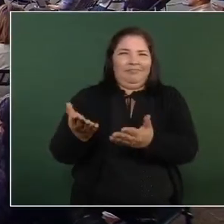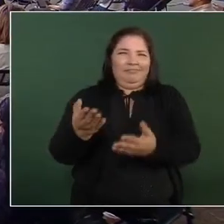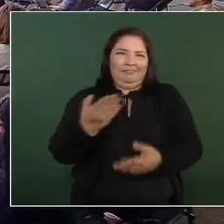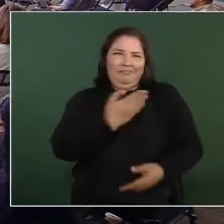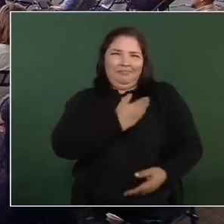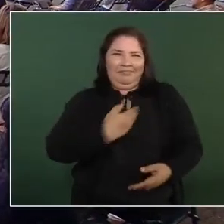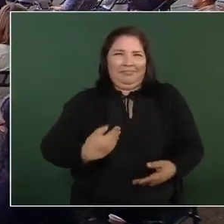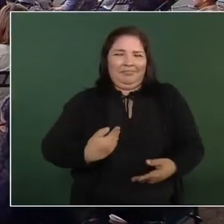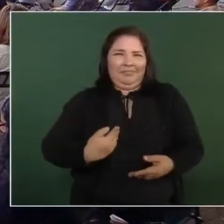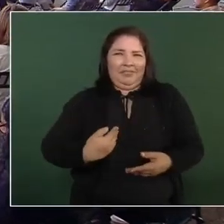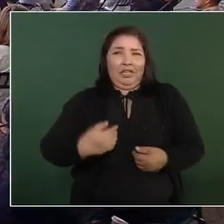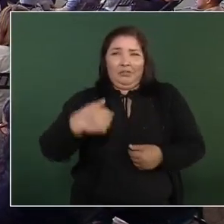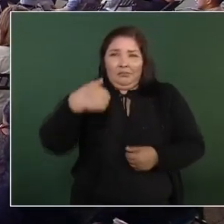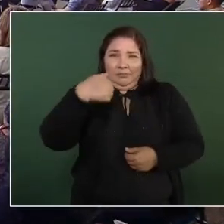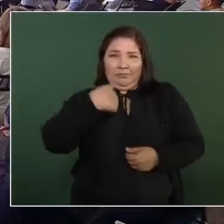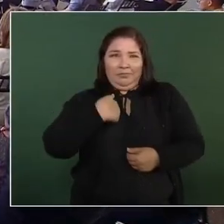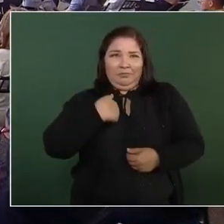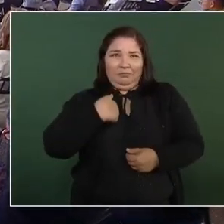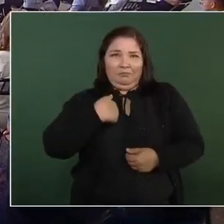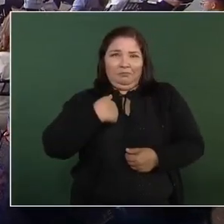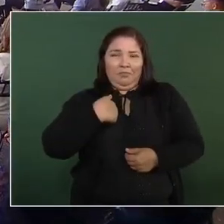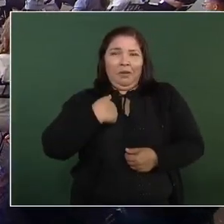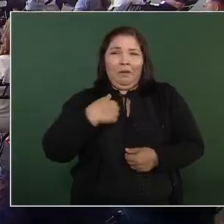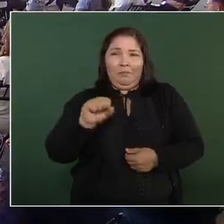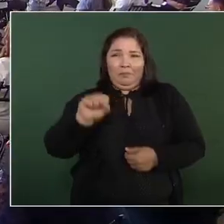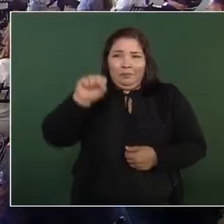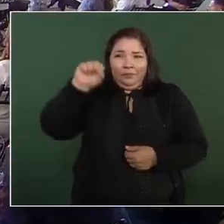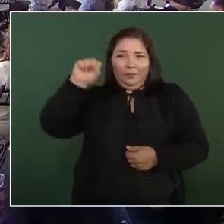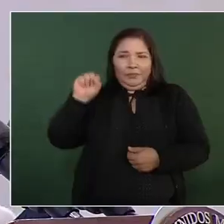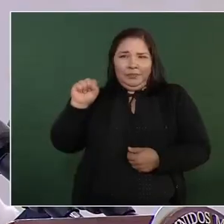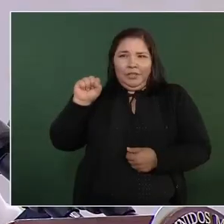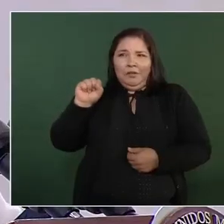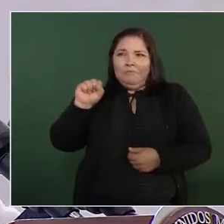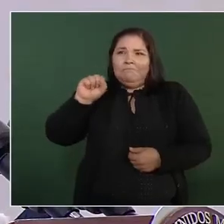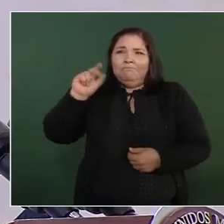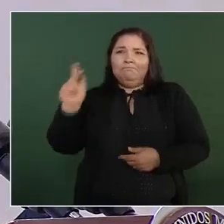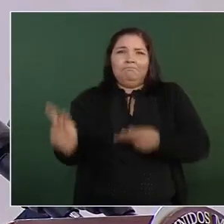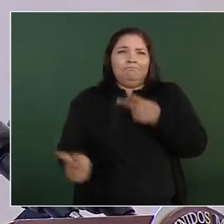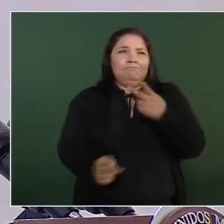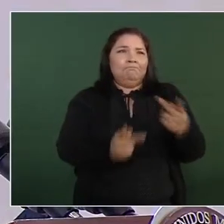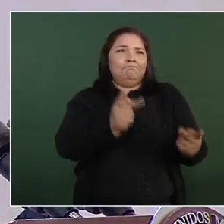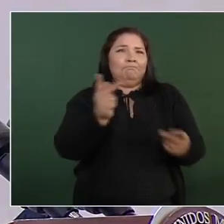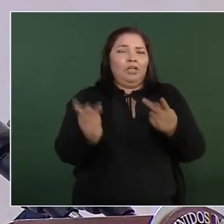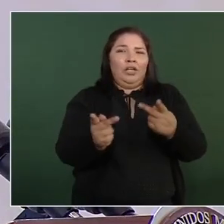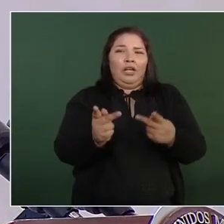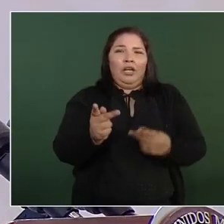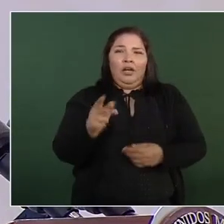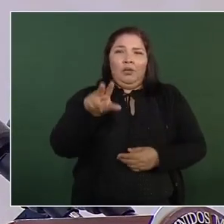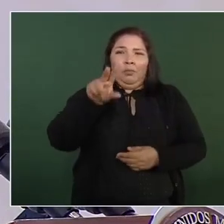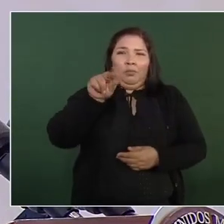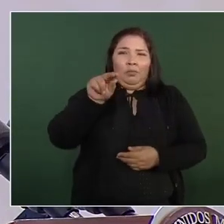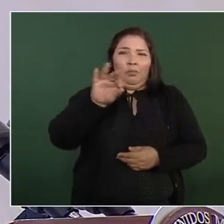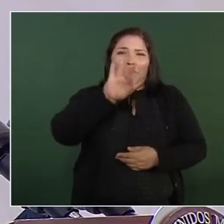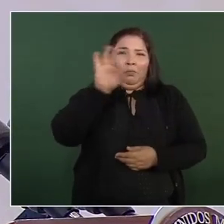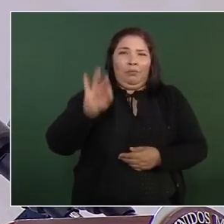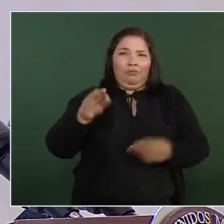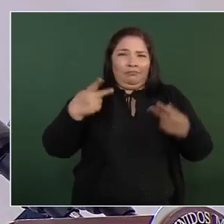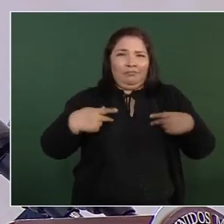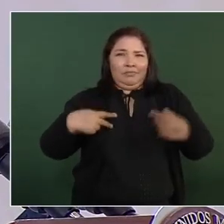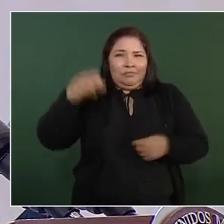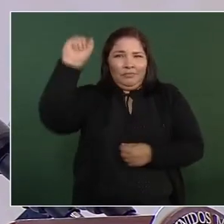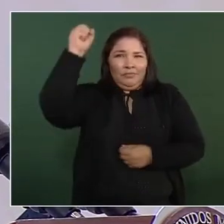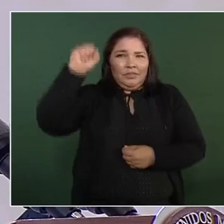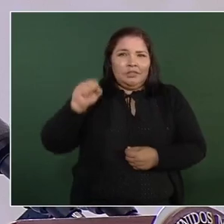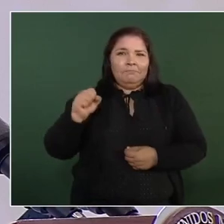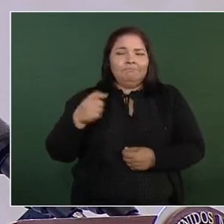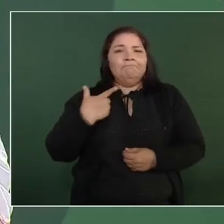Yo acabo de hacer un levantamiento el sábado pasado. El 80% de los sinaloenses aprueba el